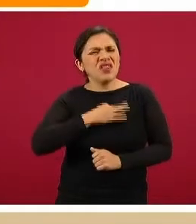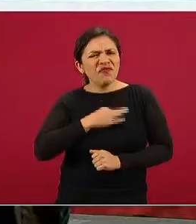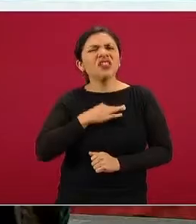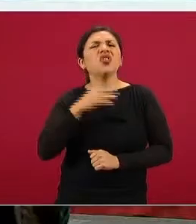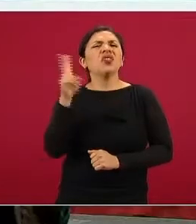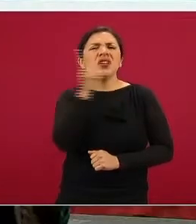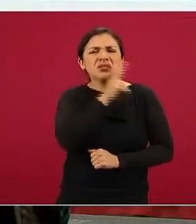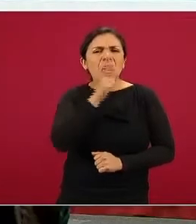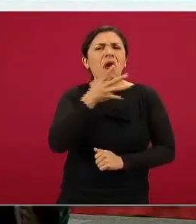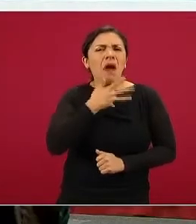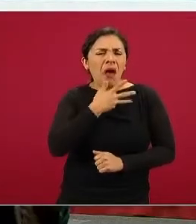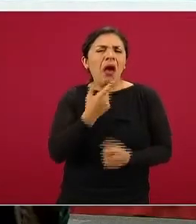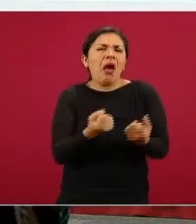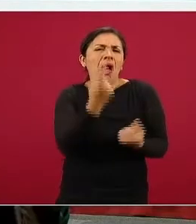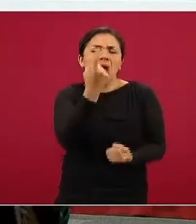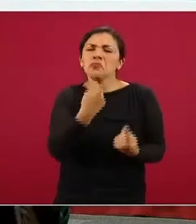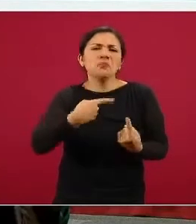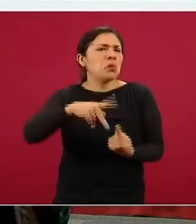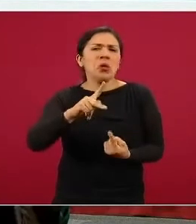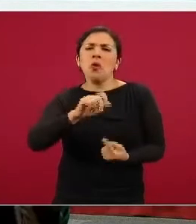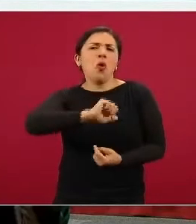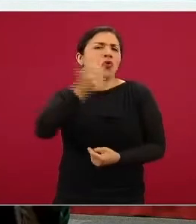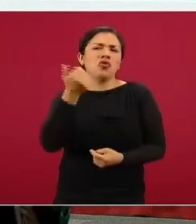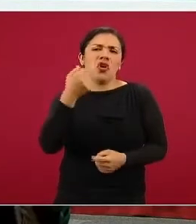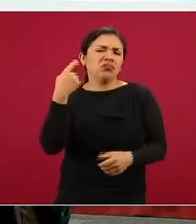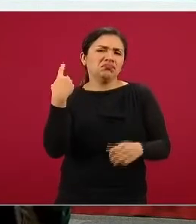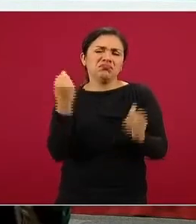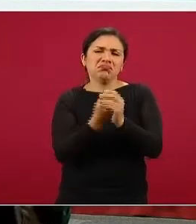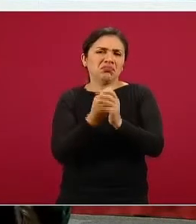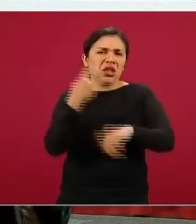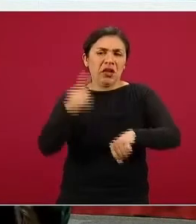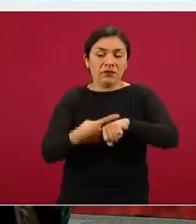respiratoria aguda grave. Tenemos